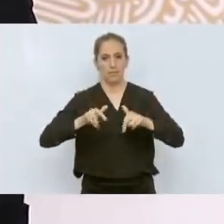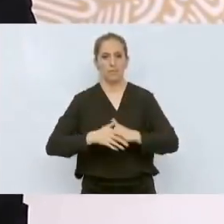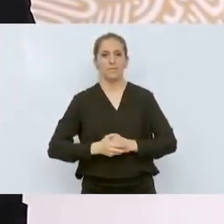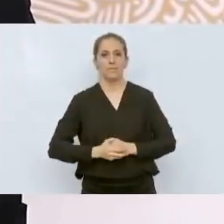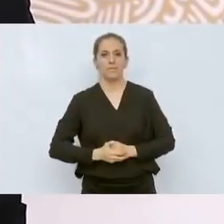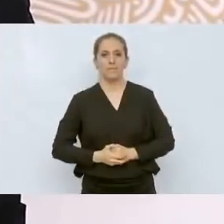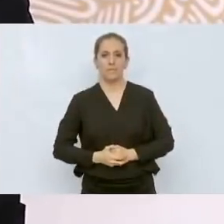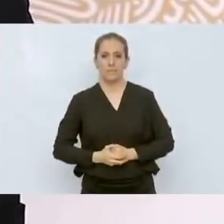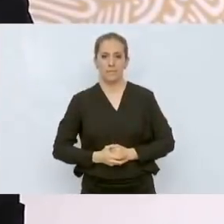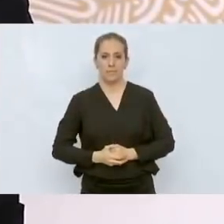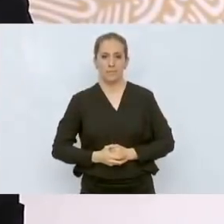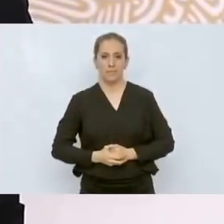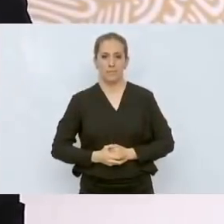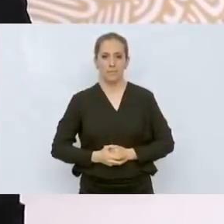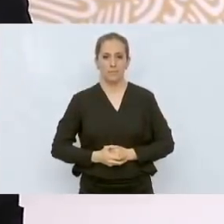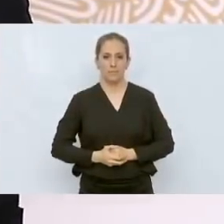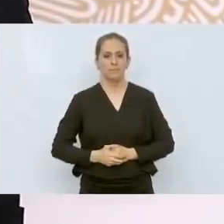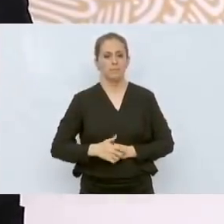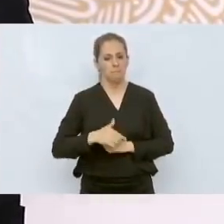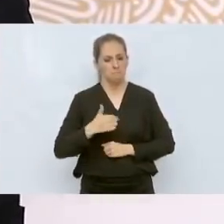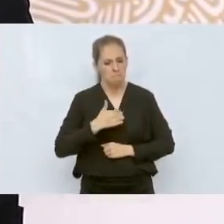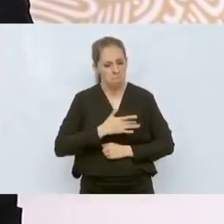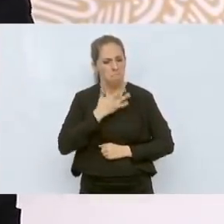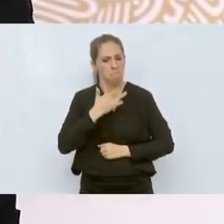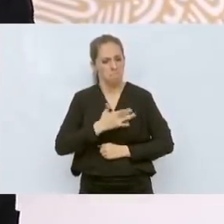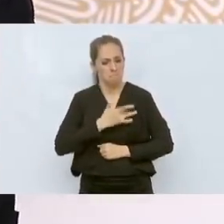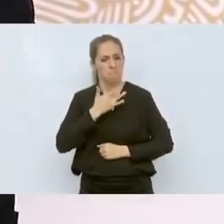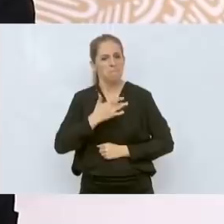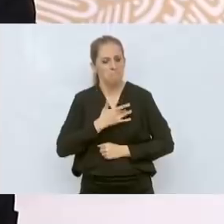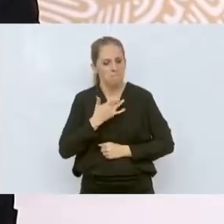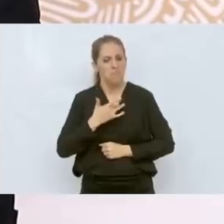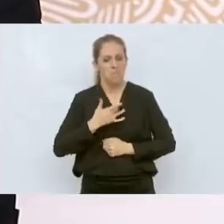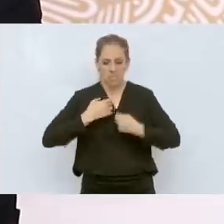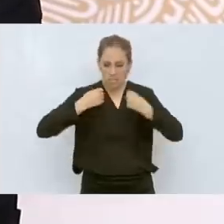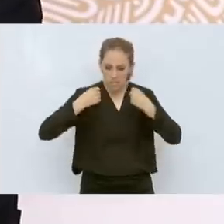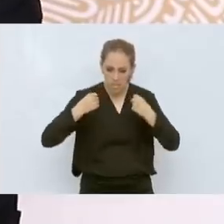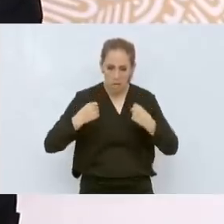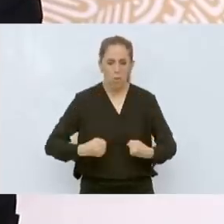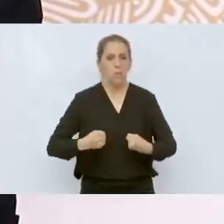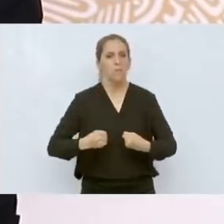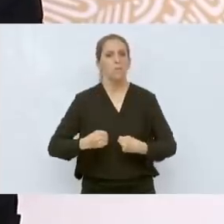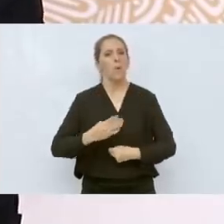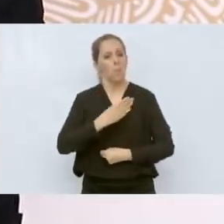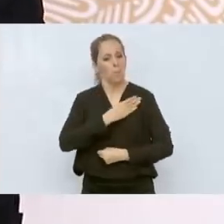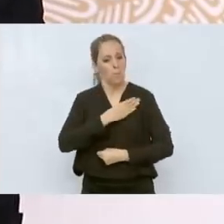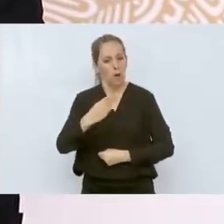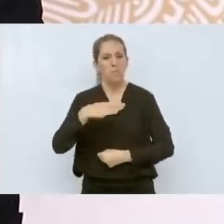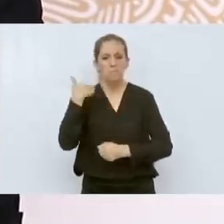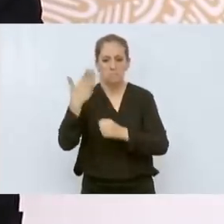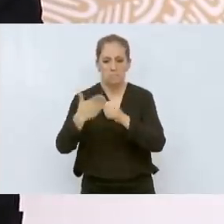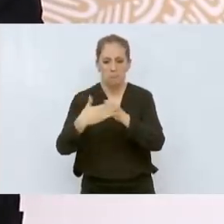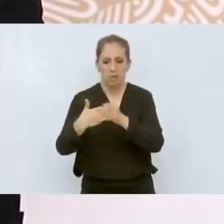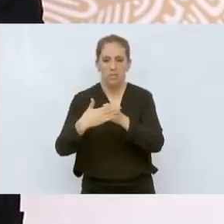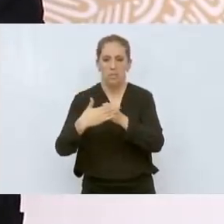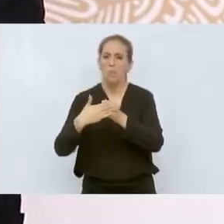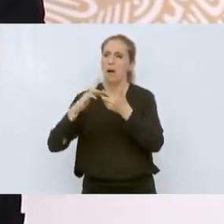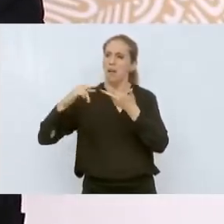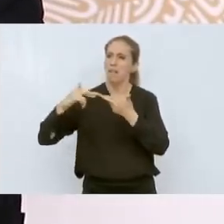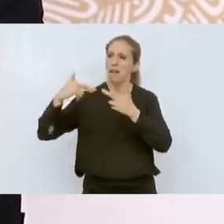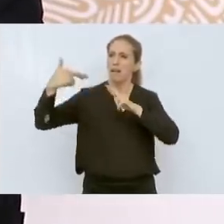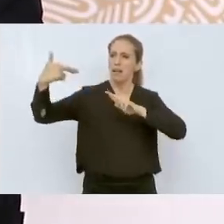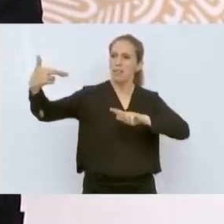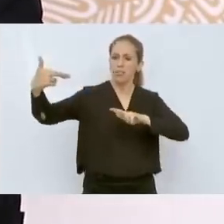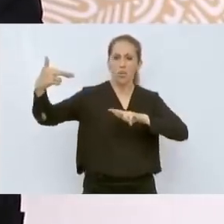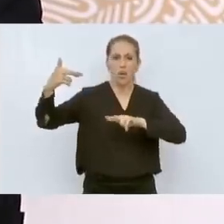estoy seguro de que vamos a mantener muy buenas relaciones con el gobierno